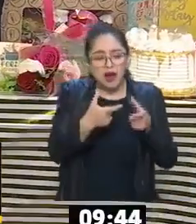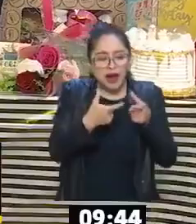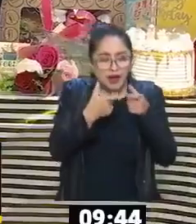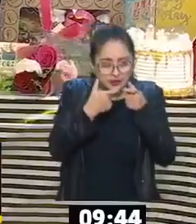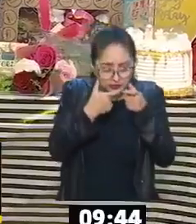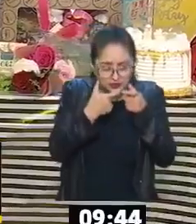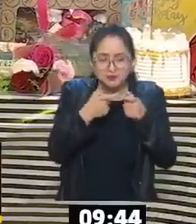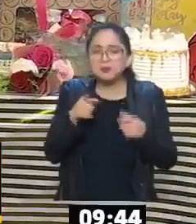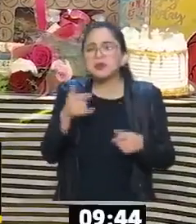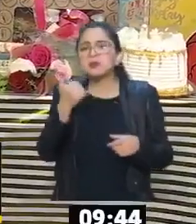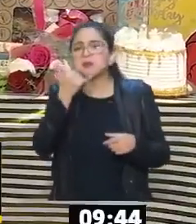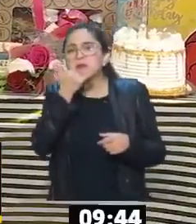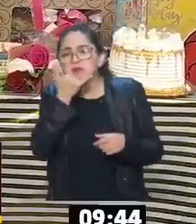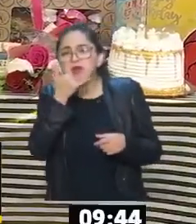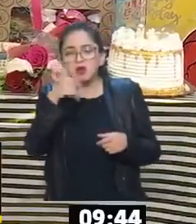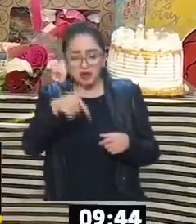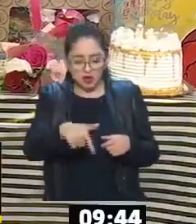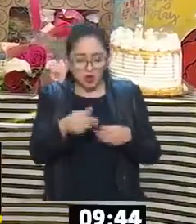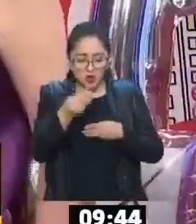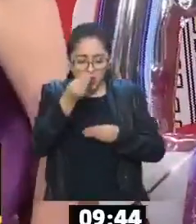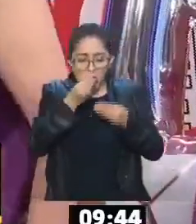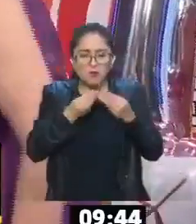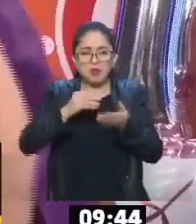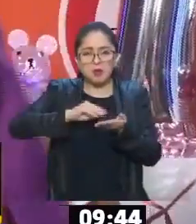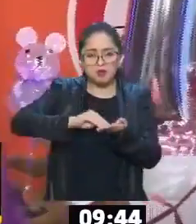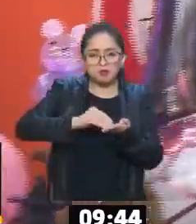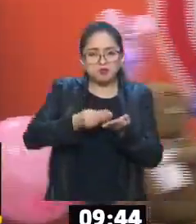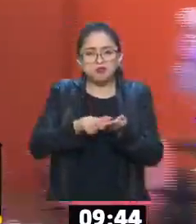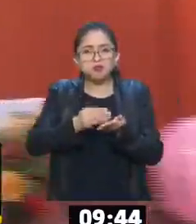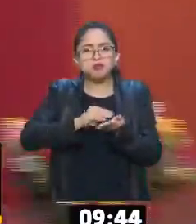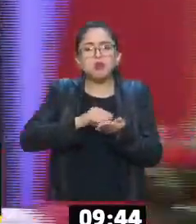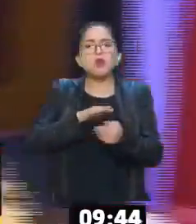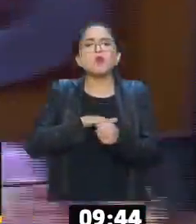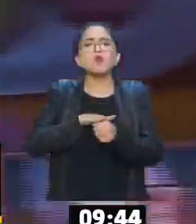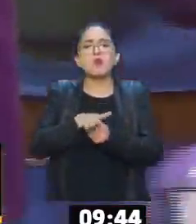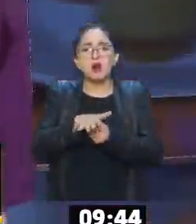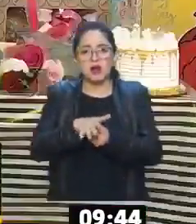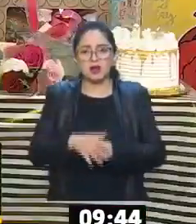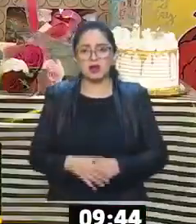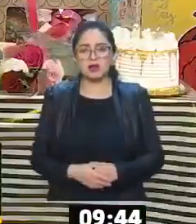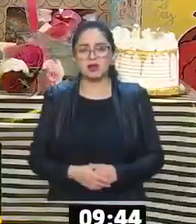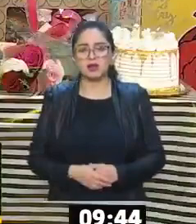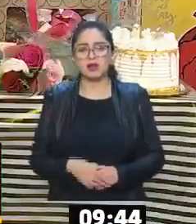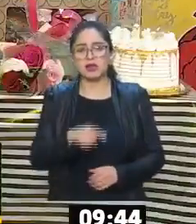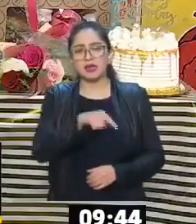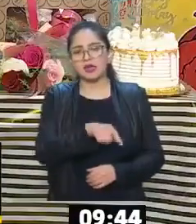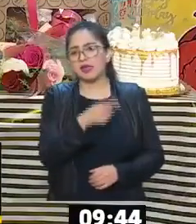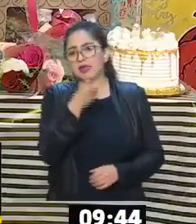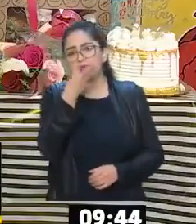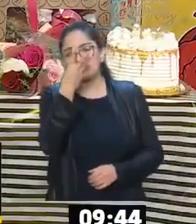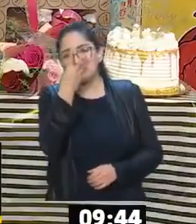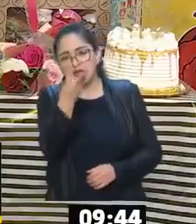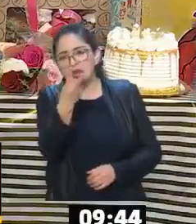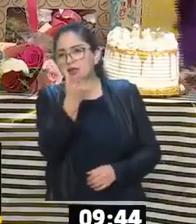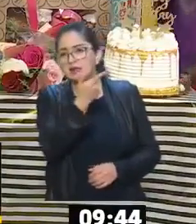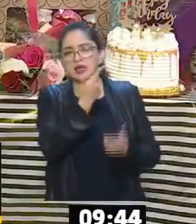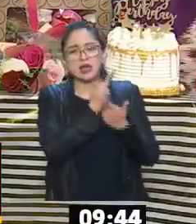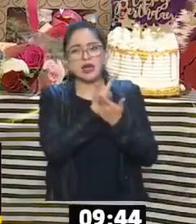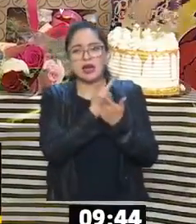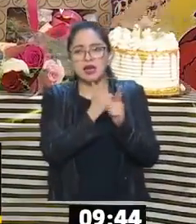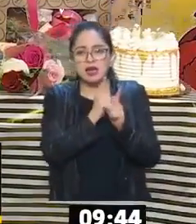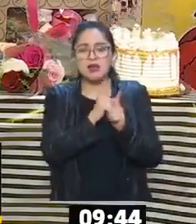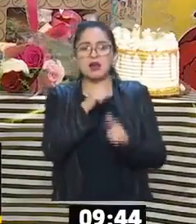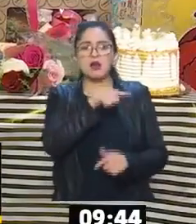casamos o con qué maridamos estos dos platillos? ¿Con qué maridamos? Cualquiera de las 3 presentaciones de curados en su